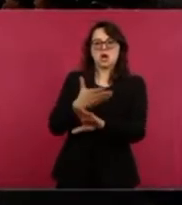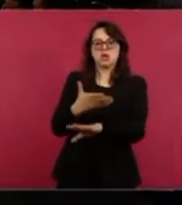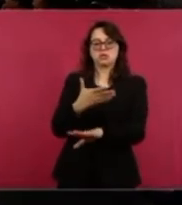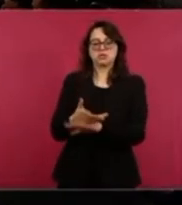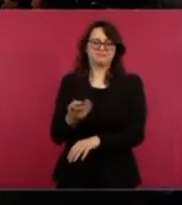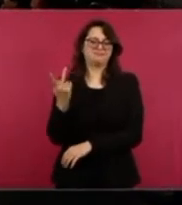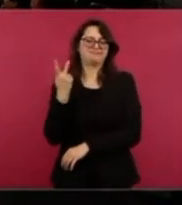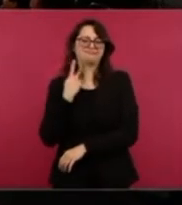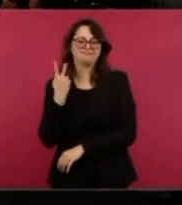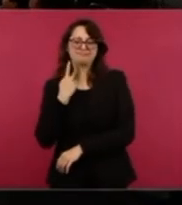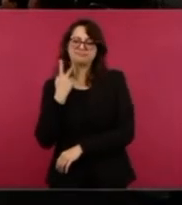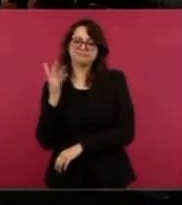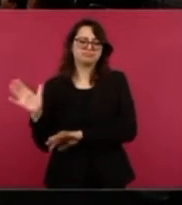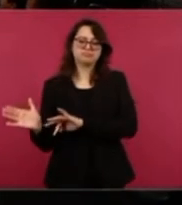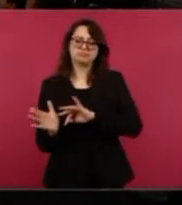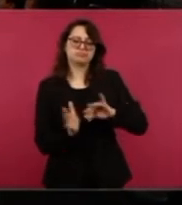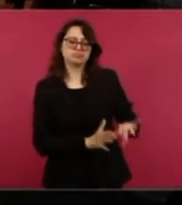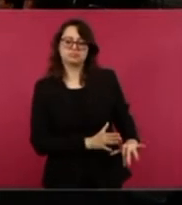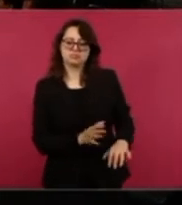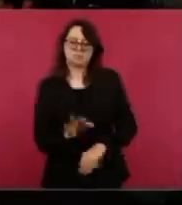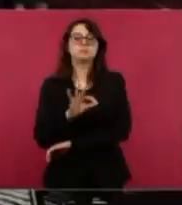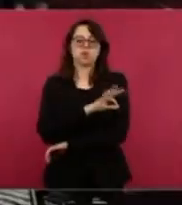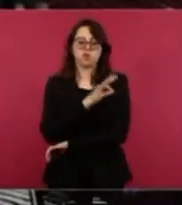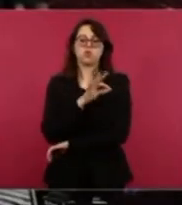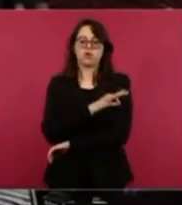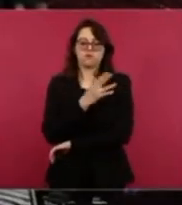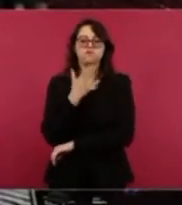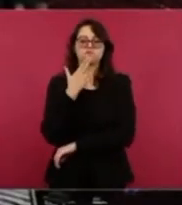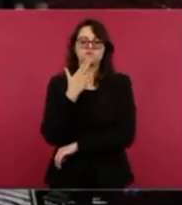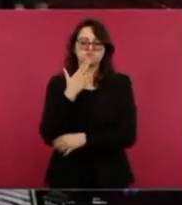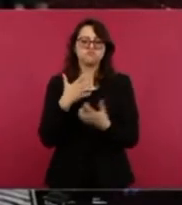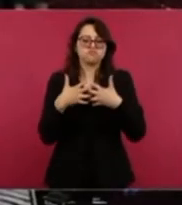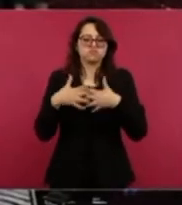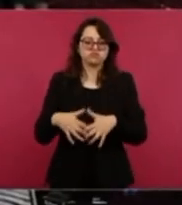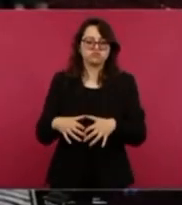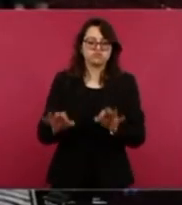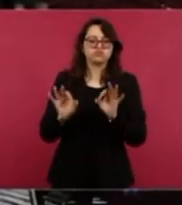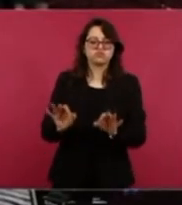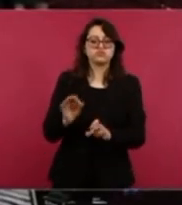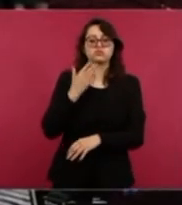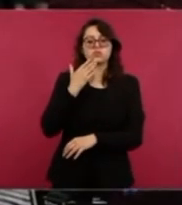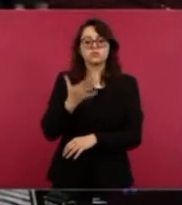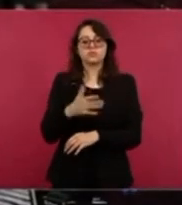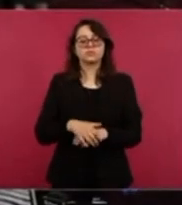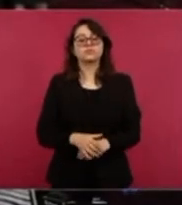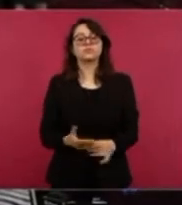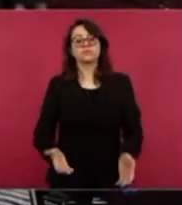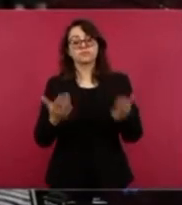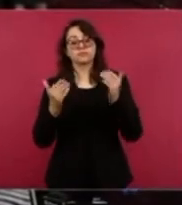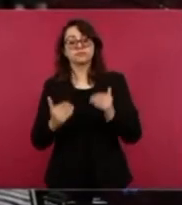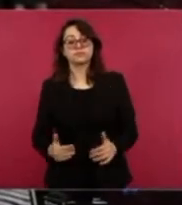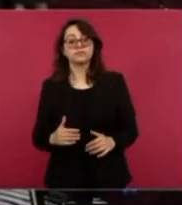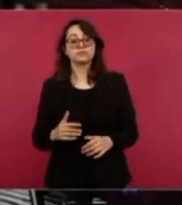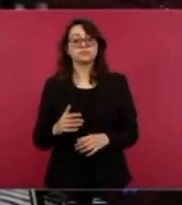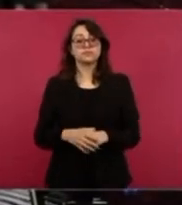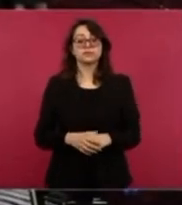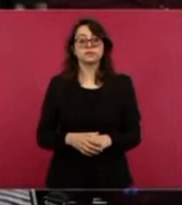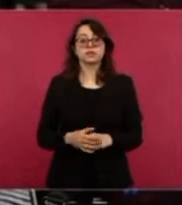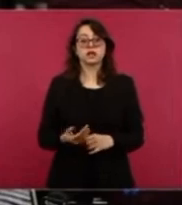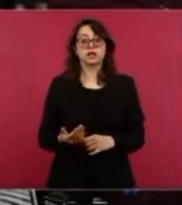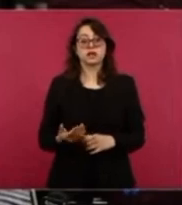presidente, quisiera preguntarle si nos pudiera apoyar comentándonos quiénes le han confirmado para la reunión del próximo fin de